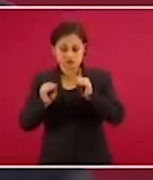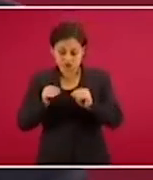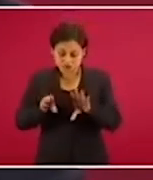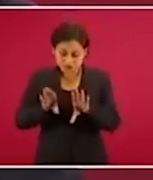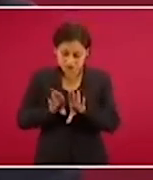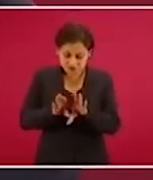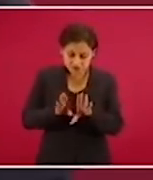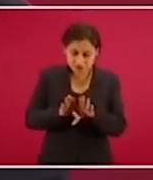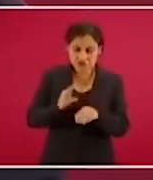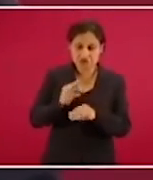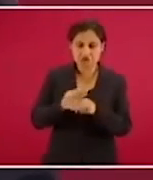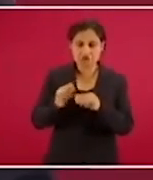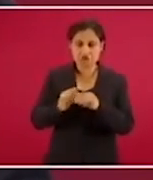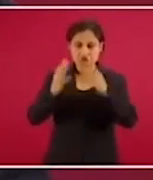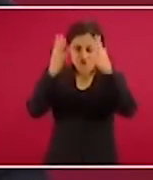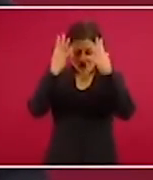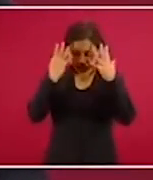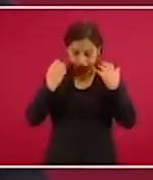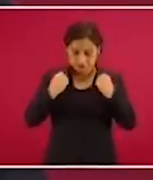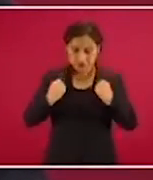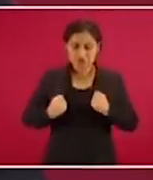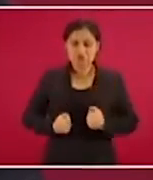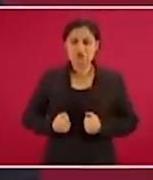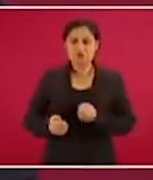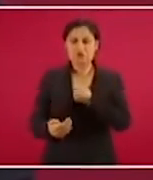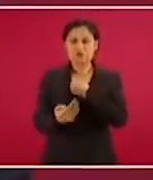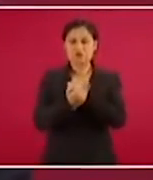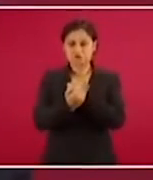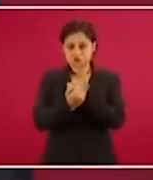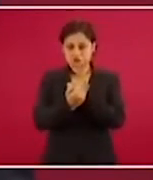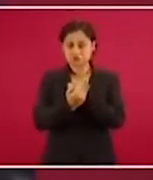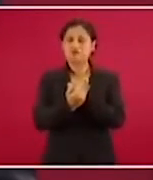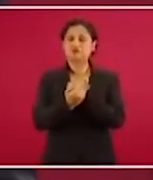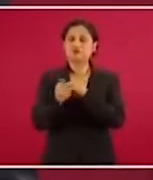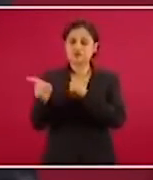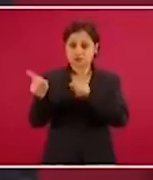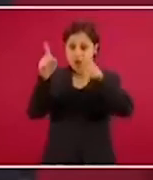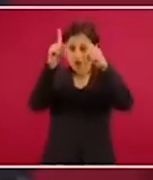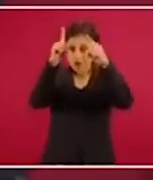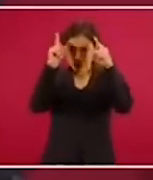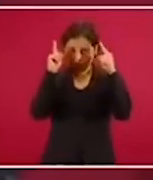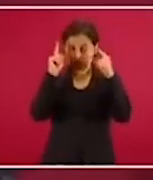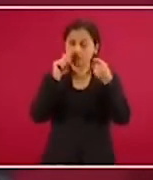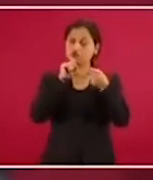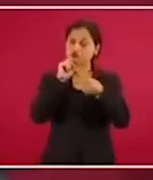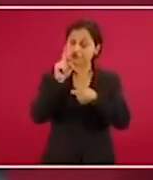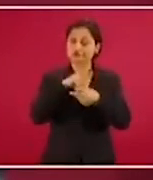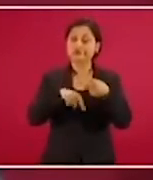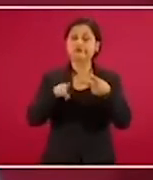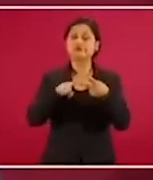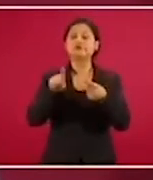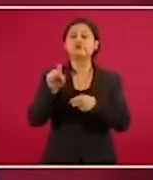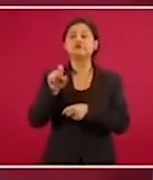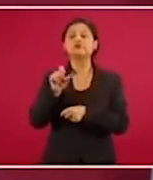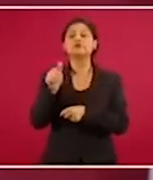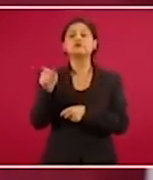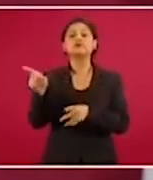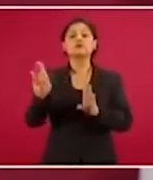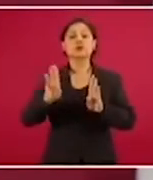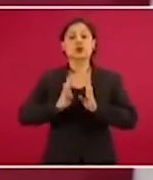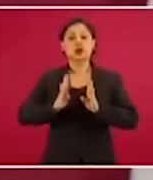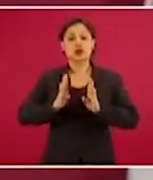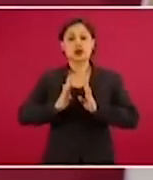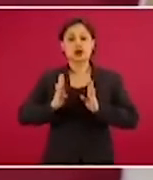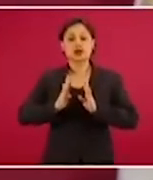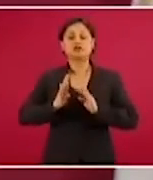tanto marín a los talleres de marina como de el ejército